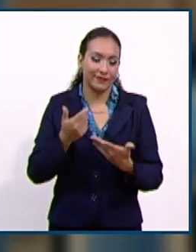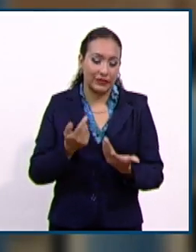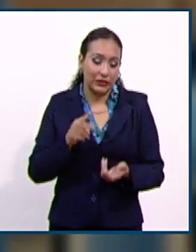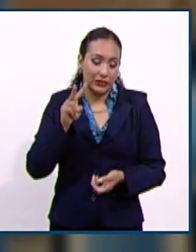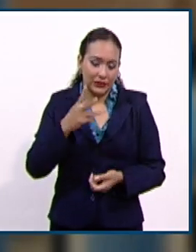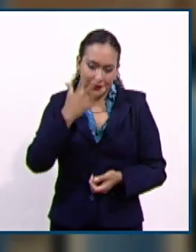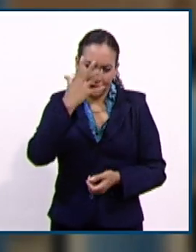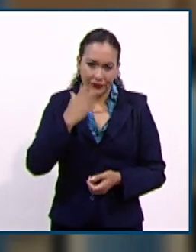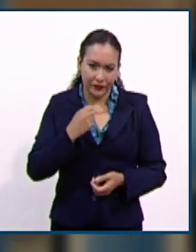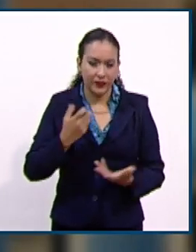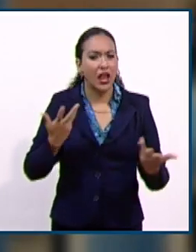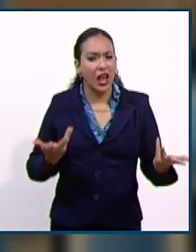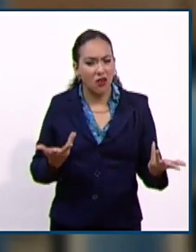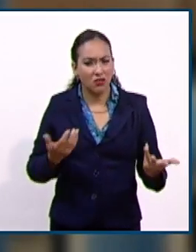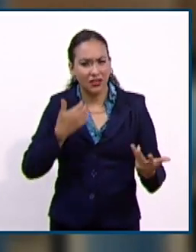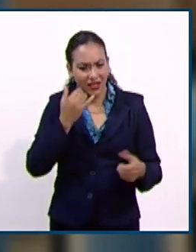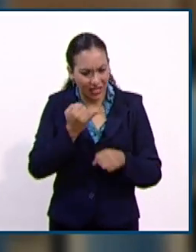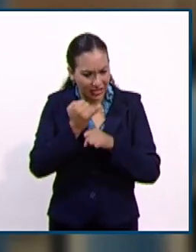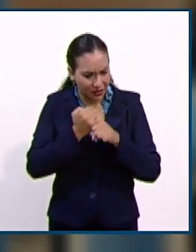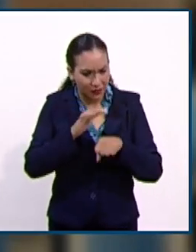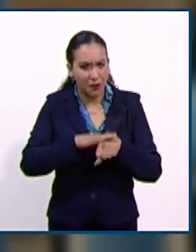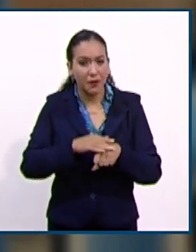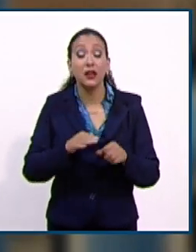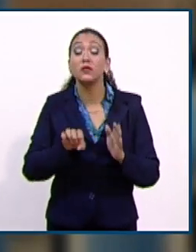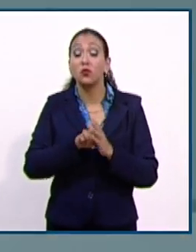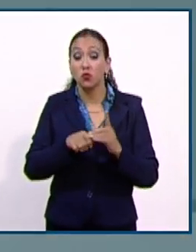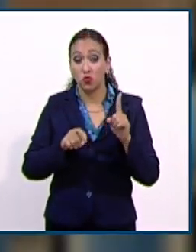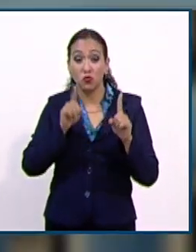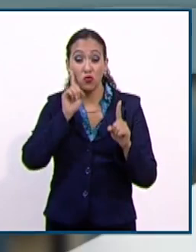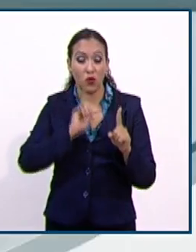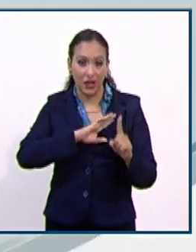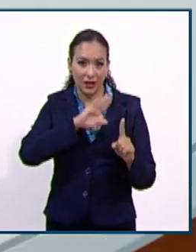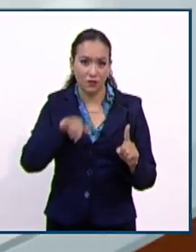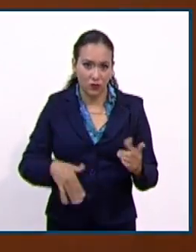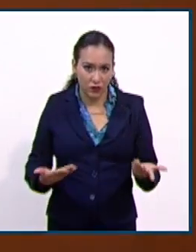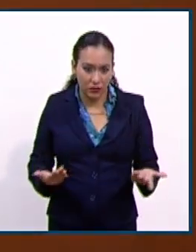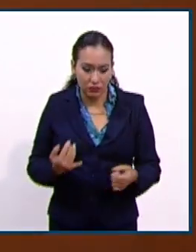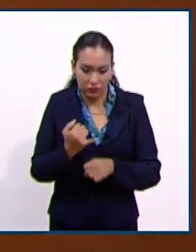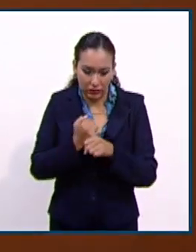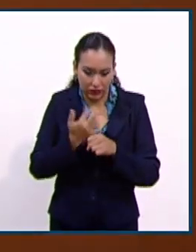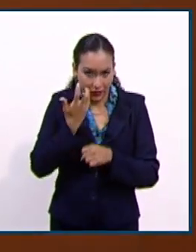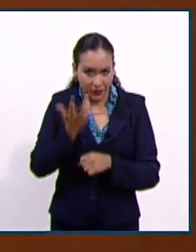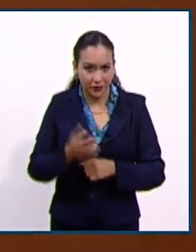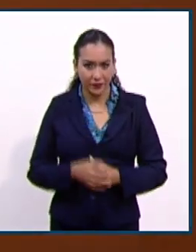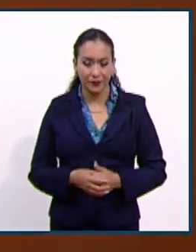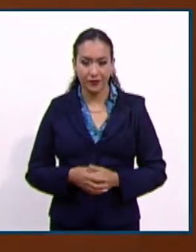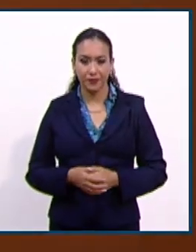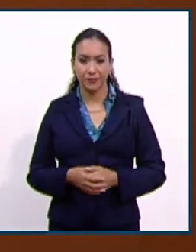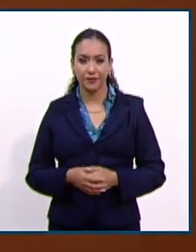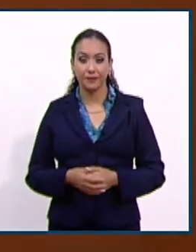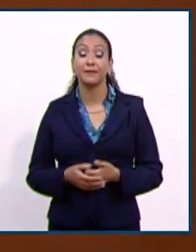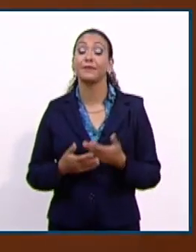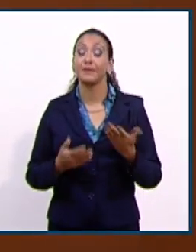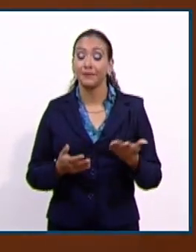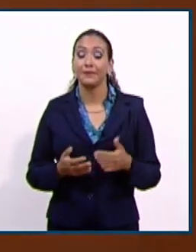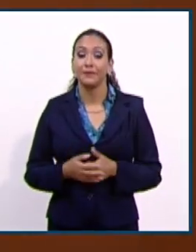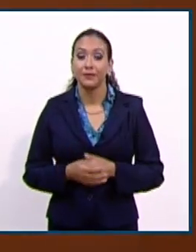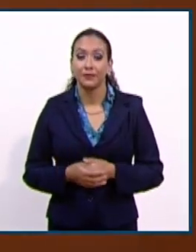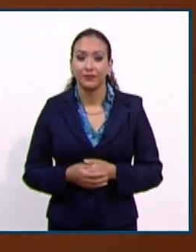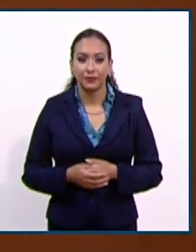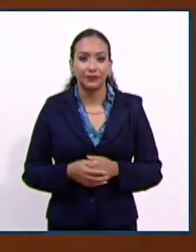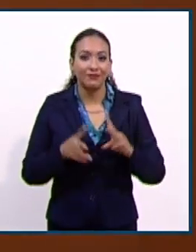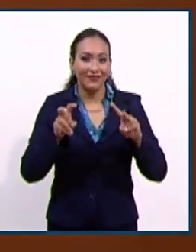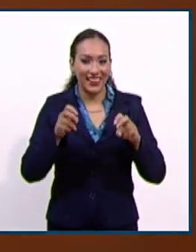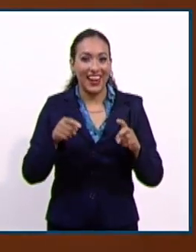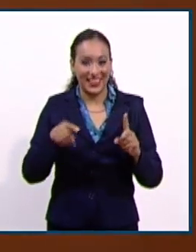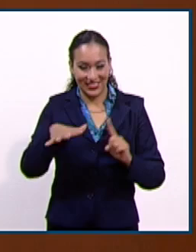poder intervenir en la investigación de la muerte de una mujer. y justamente en tutela de los